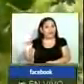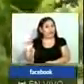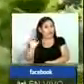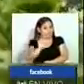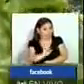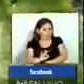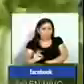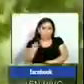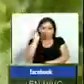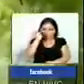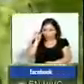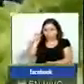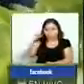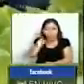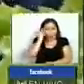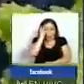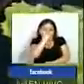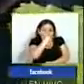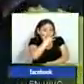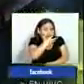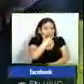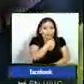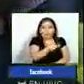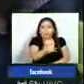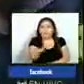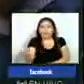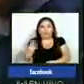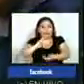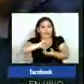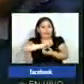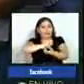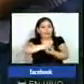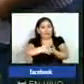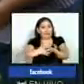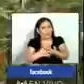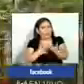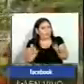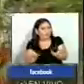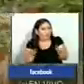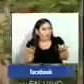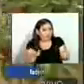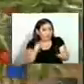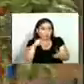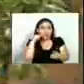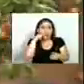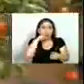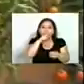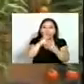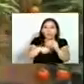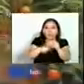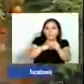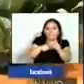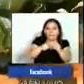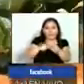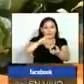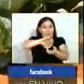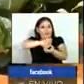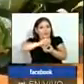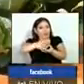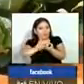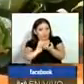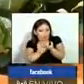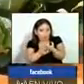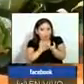Solo vea Que chulada de lechugas Quiere decir De estos tomates Y de esta cosecha De repollos En